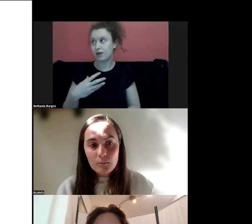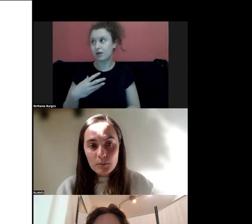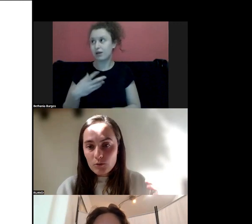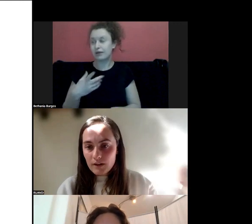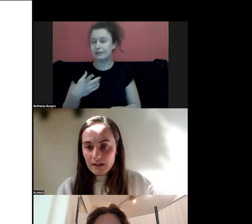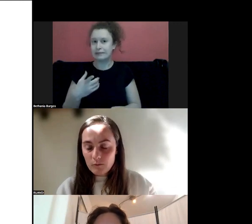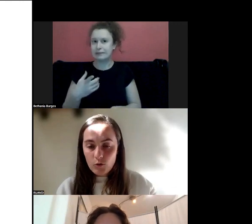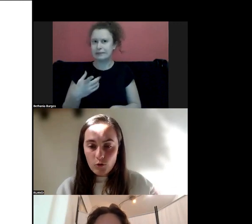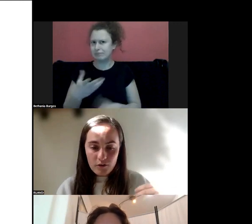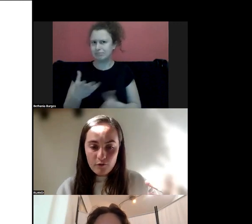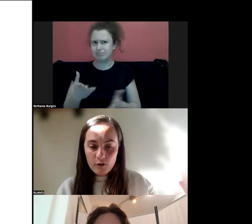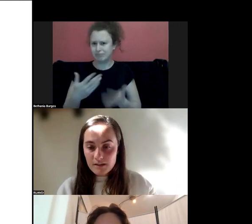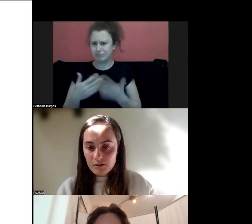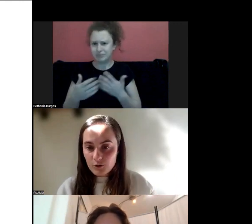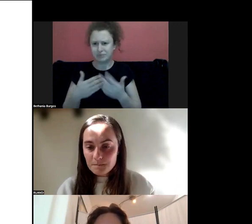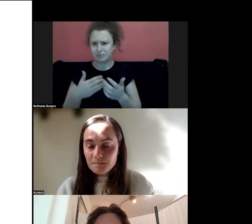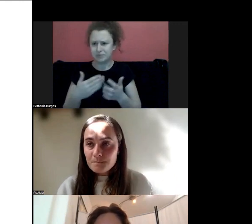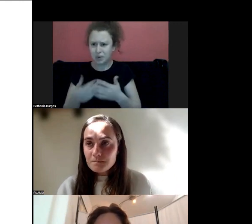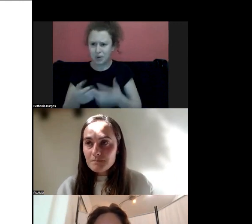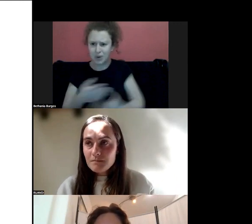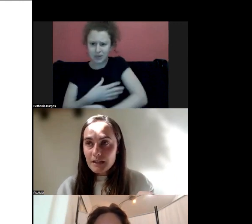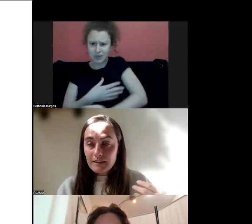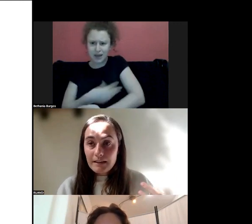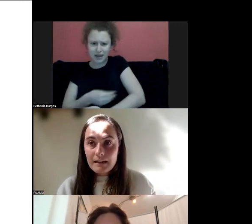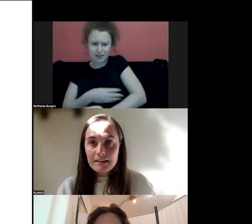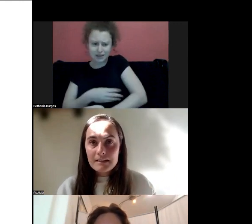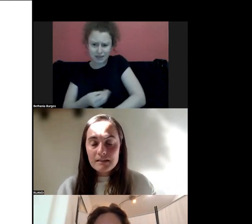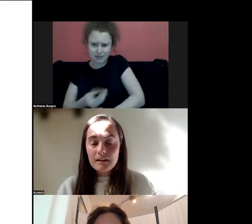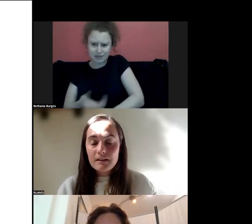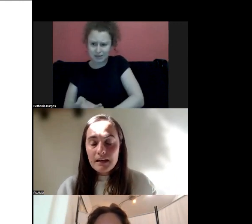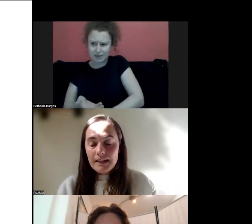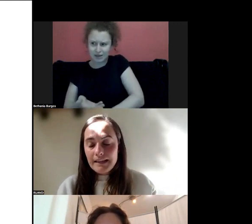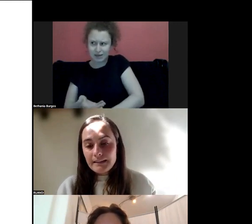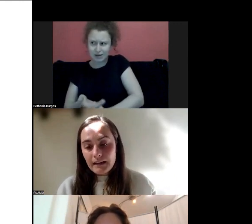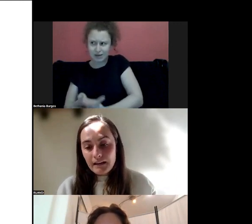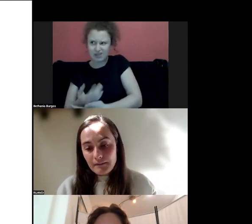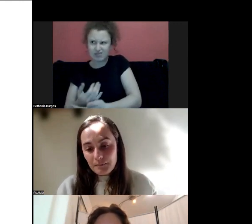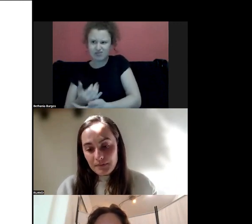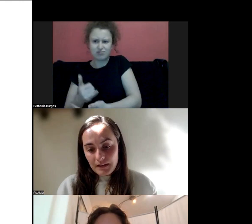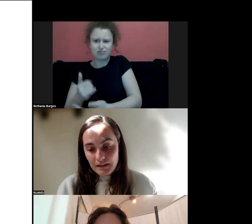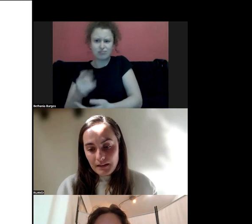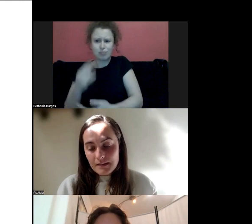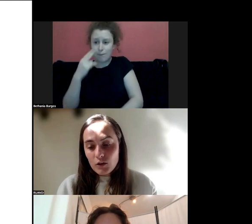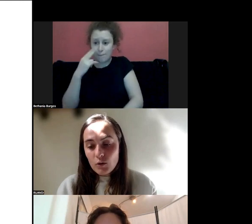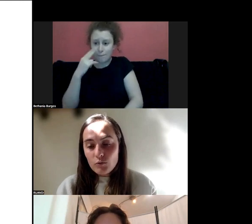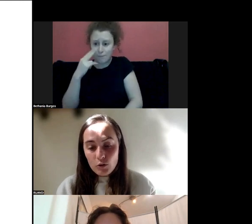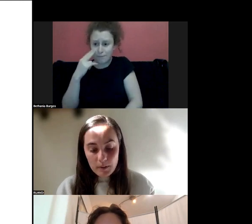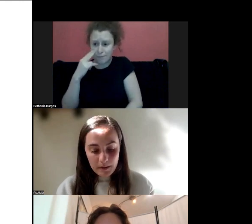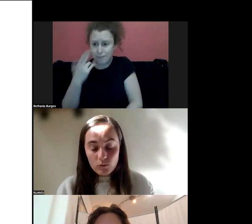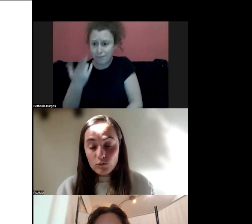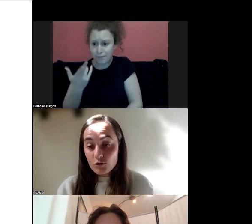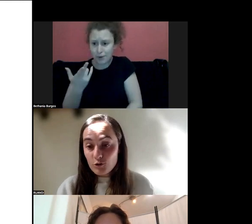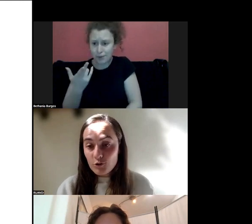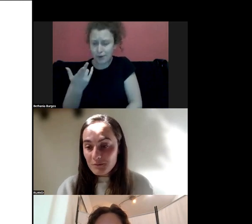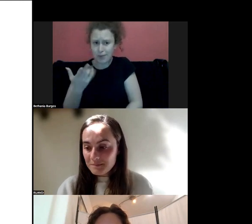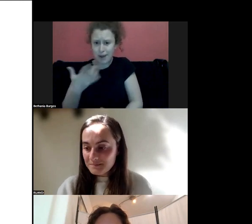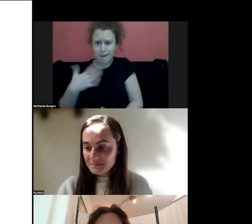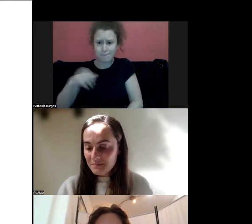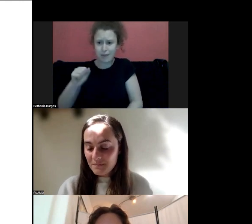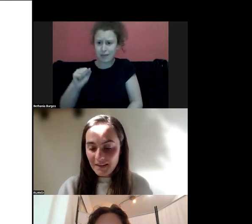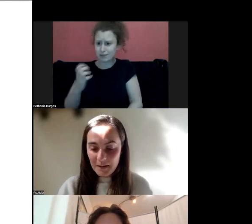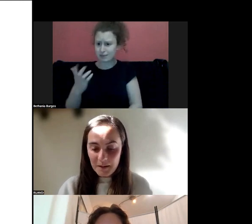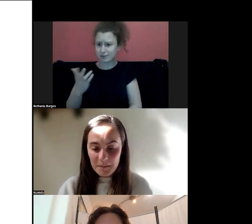invirtiendo tiempo o esfuerzo en la lactancia? Y hasta en cierto punto me pregunto